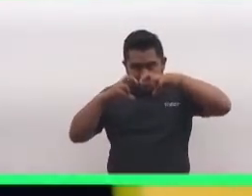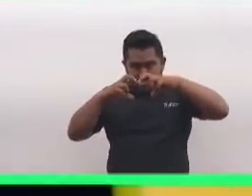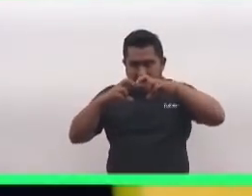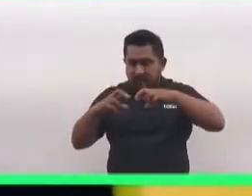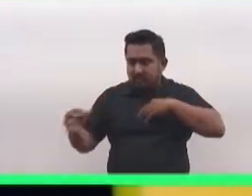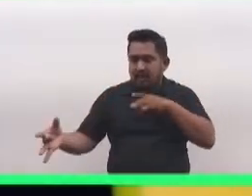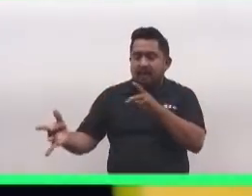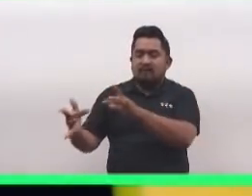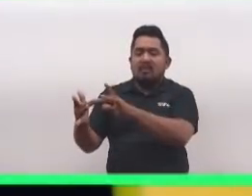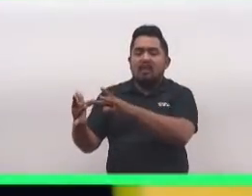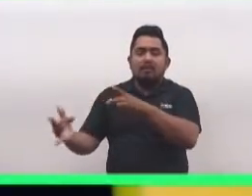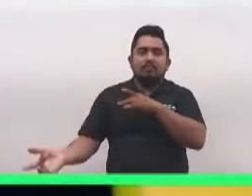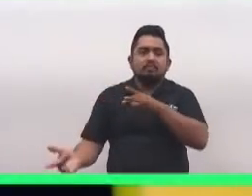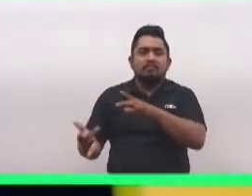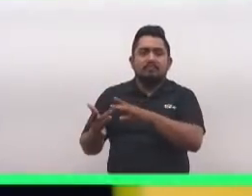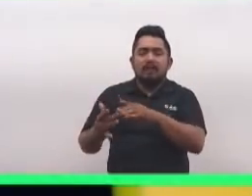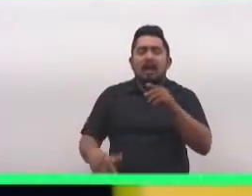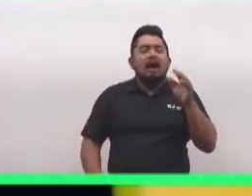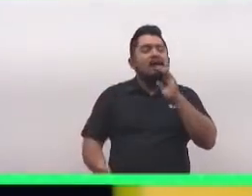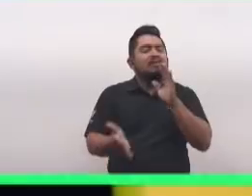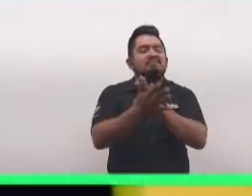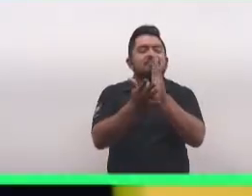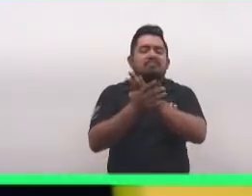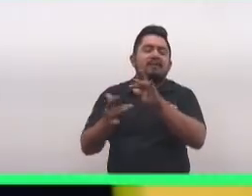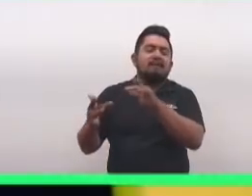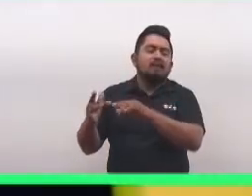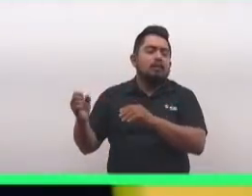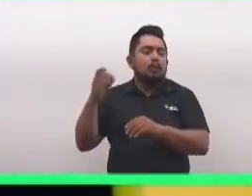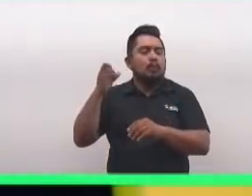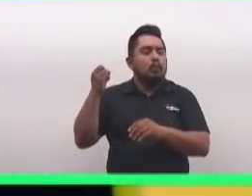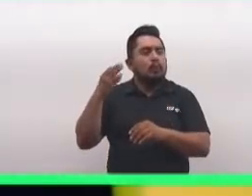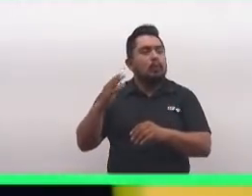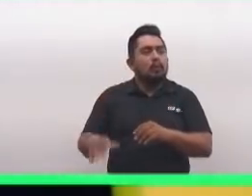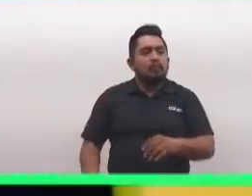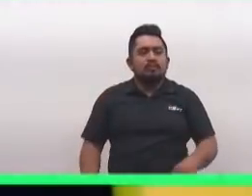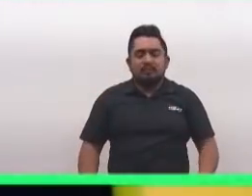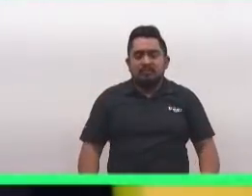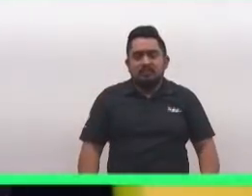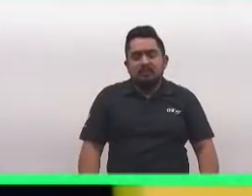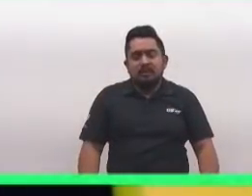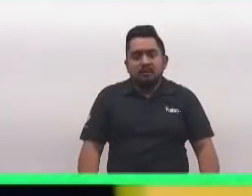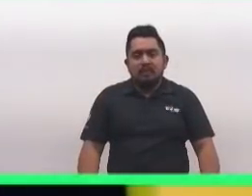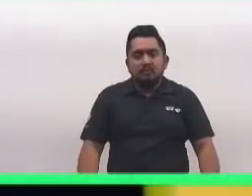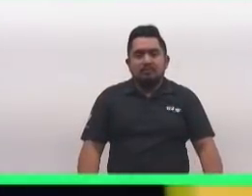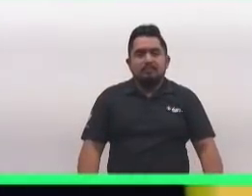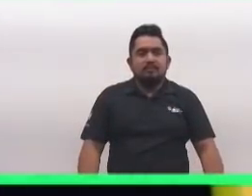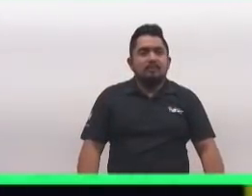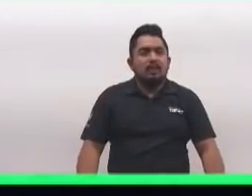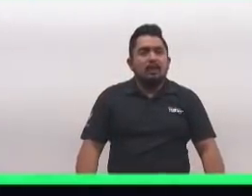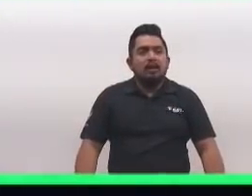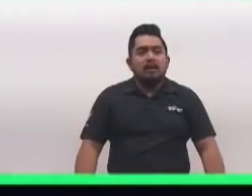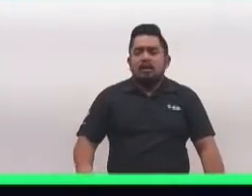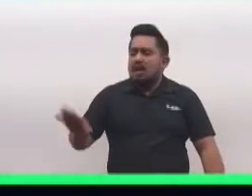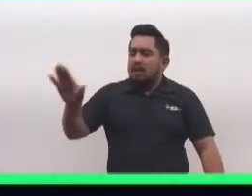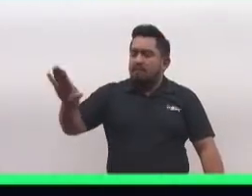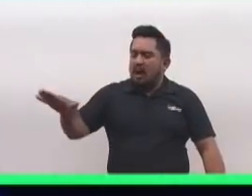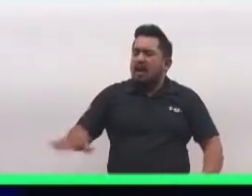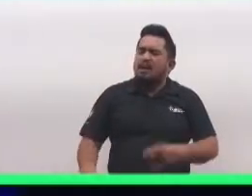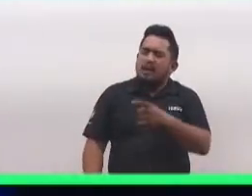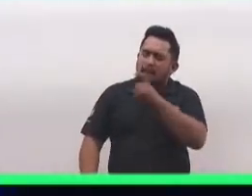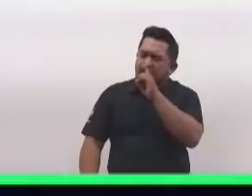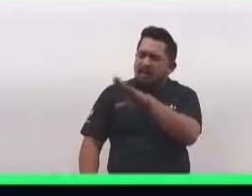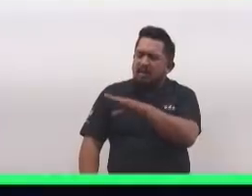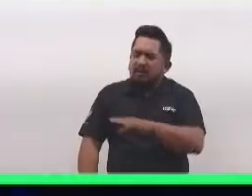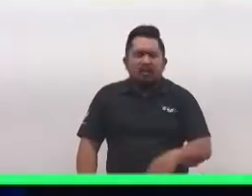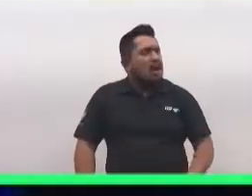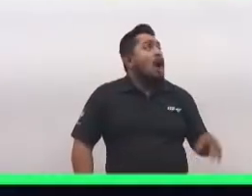alabanzas ja ja ja ja ja ja perreo del sucio mira hijo y el para a es que se lo